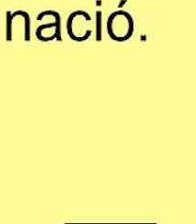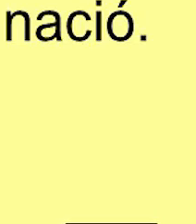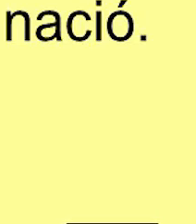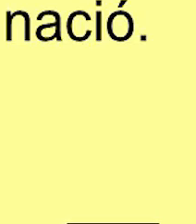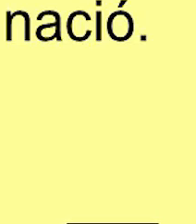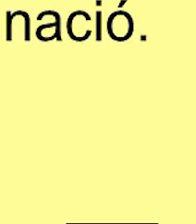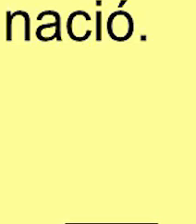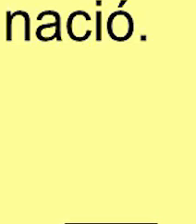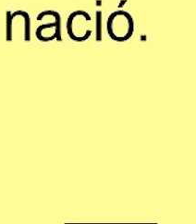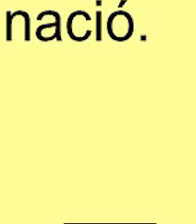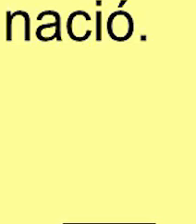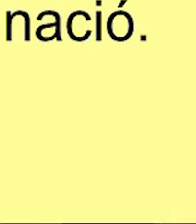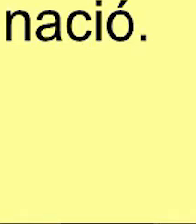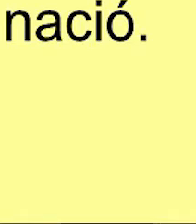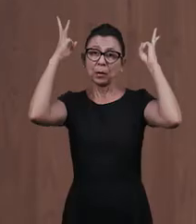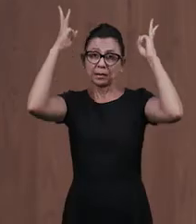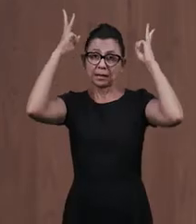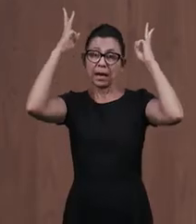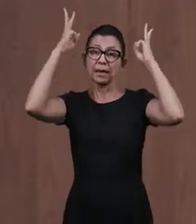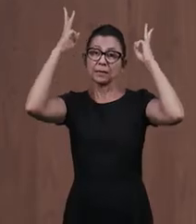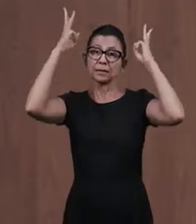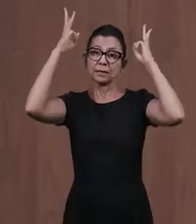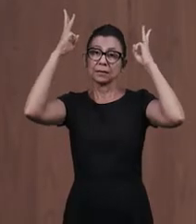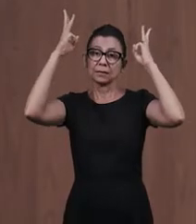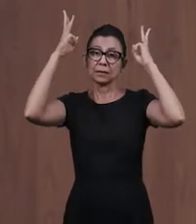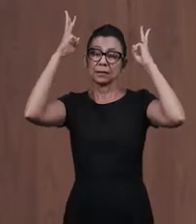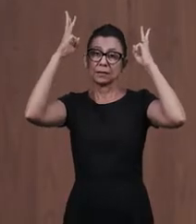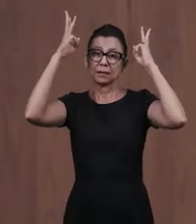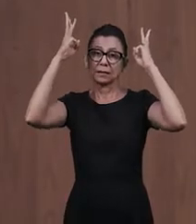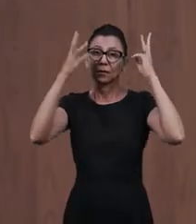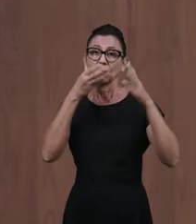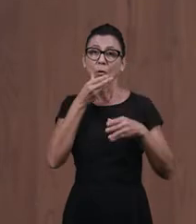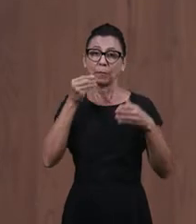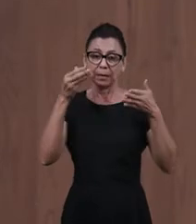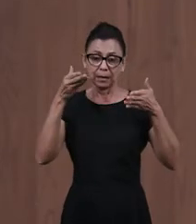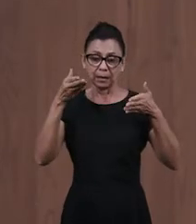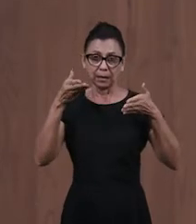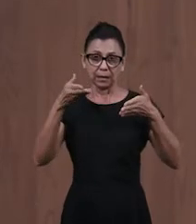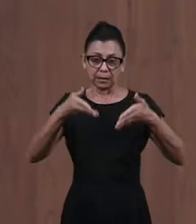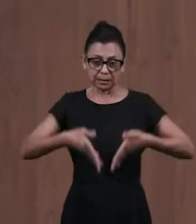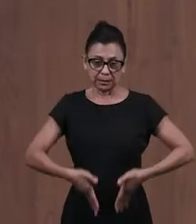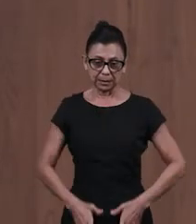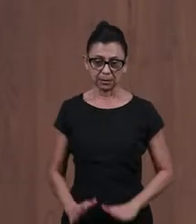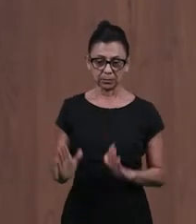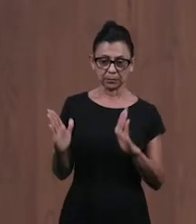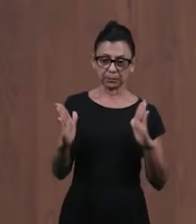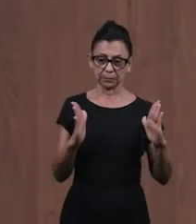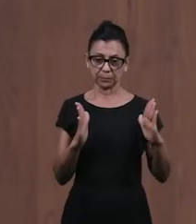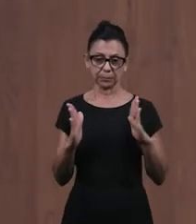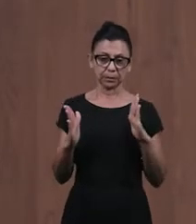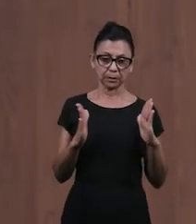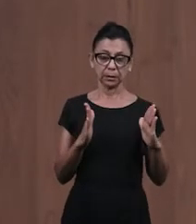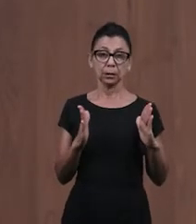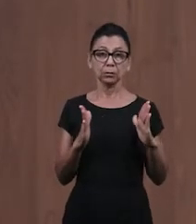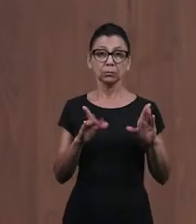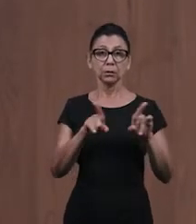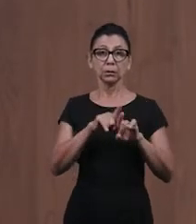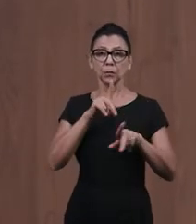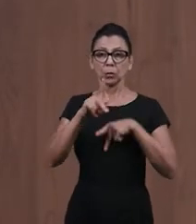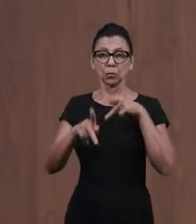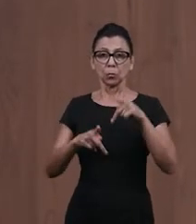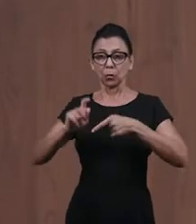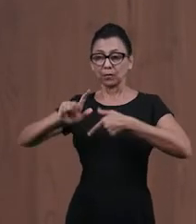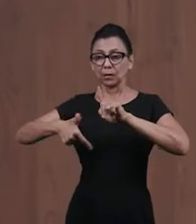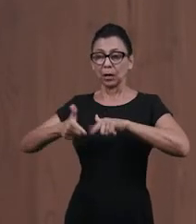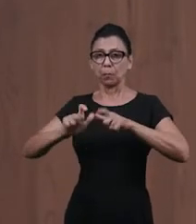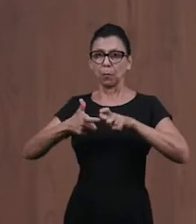Y Moisés nació en ese tiempo. Solo que en este tiempo el pueblo de Israel estaba creciendo mucho, estaba siendo